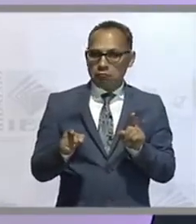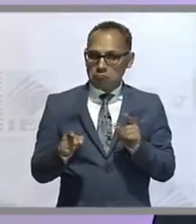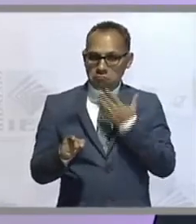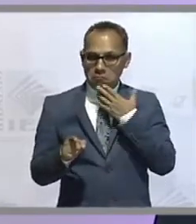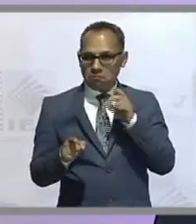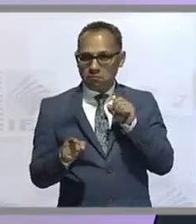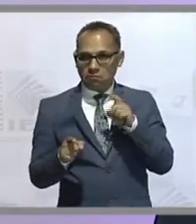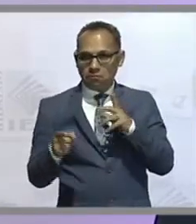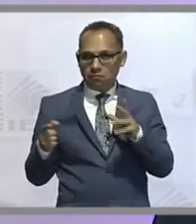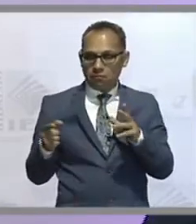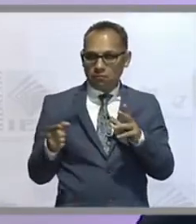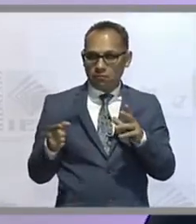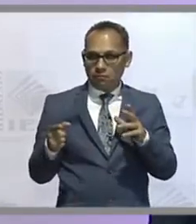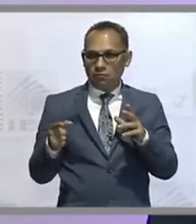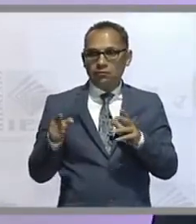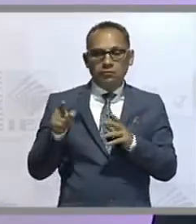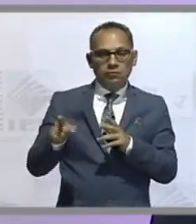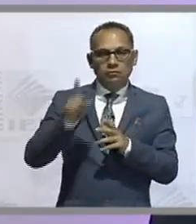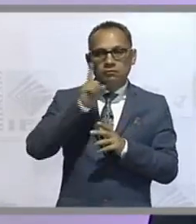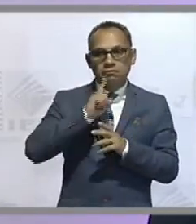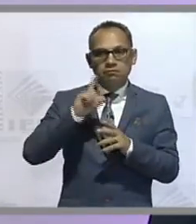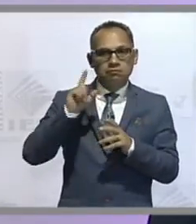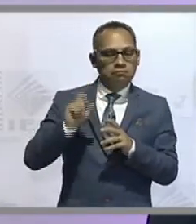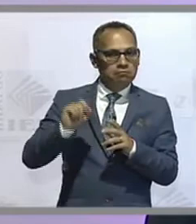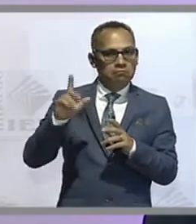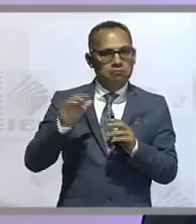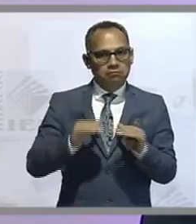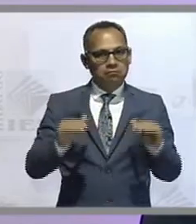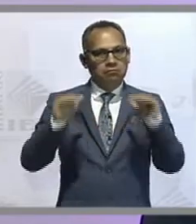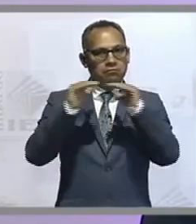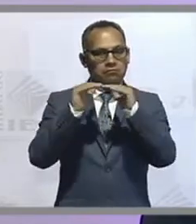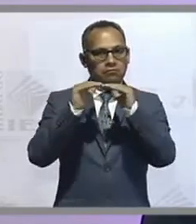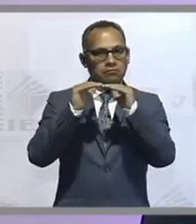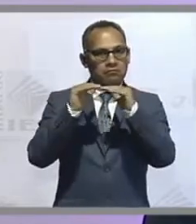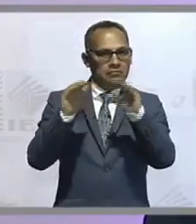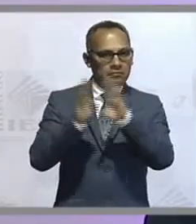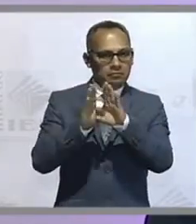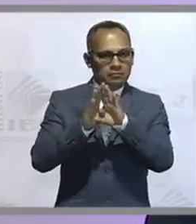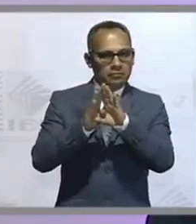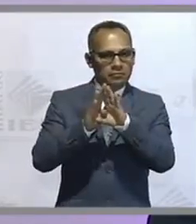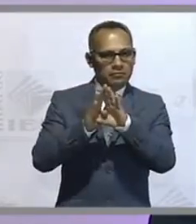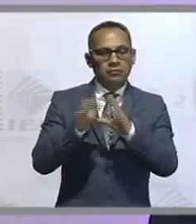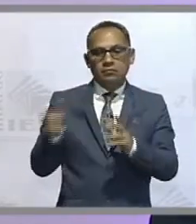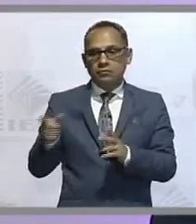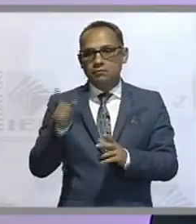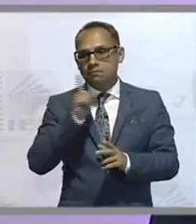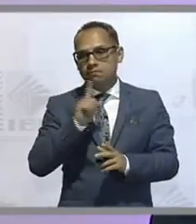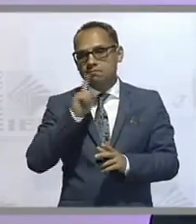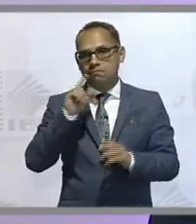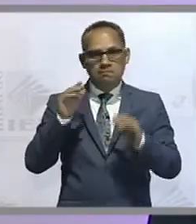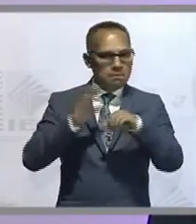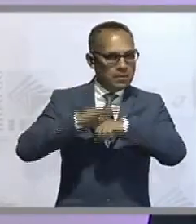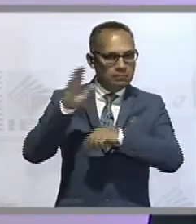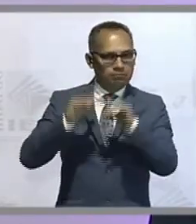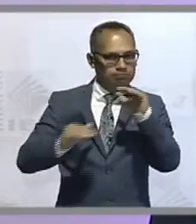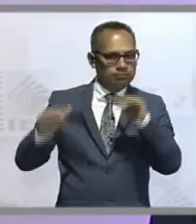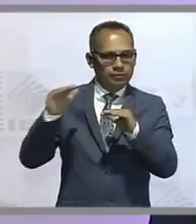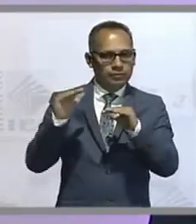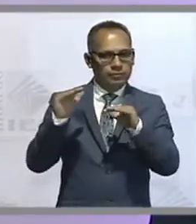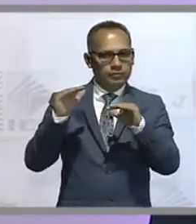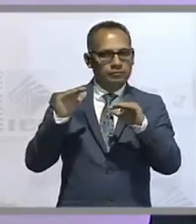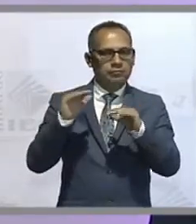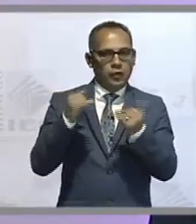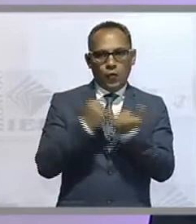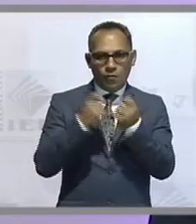hay una gran mujer al lado de un gran hombre va contigo una buena mujer emprendedora y luchadora